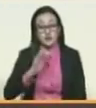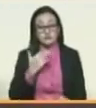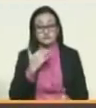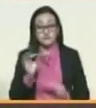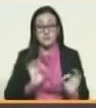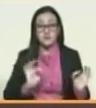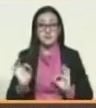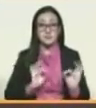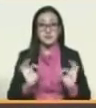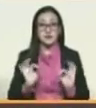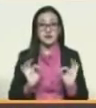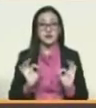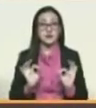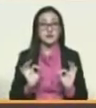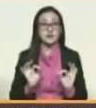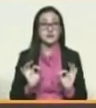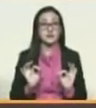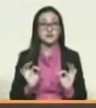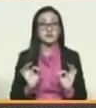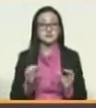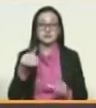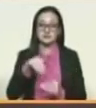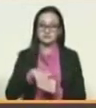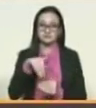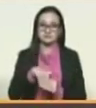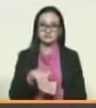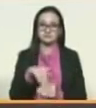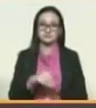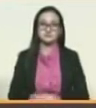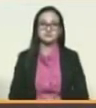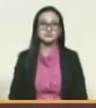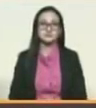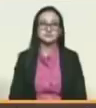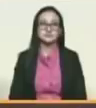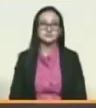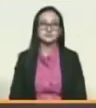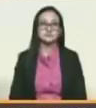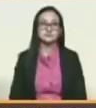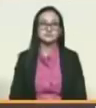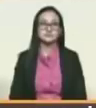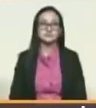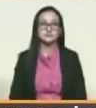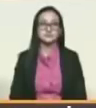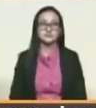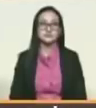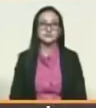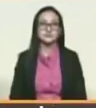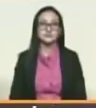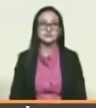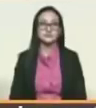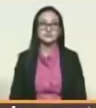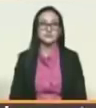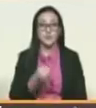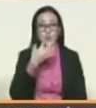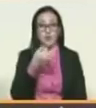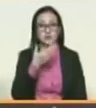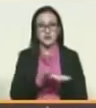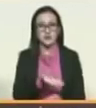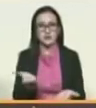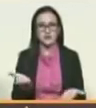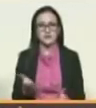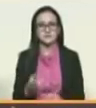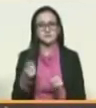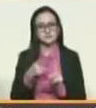somos muy propensos a las urnas para dirimir nuestras diferencias. Buenas tardes para ambas. Dos consultas. Una tiene que ver